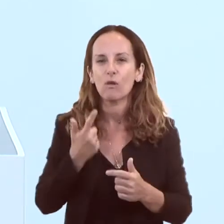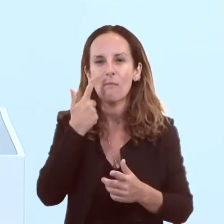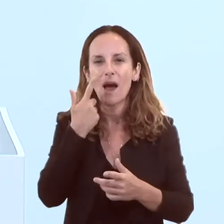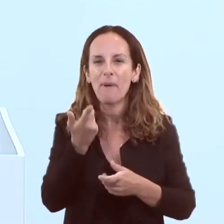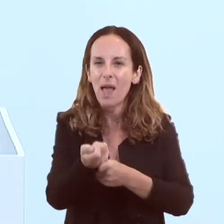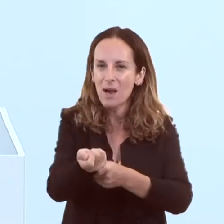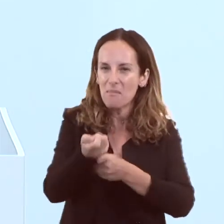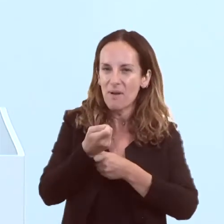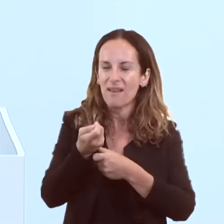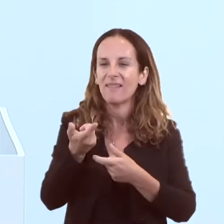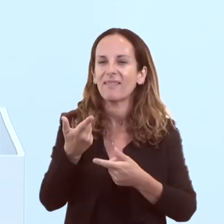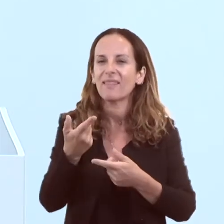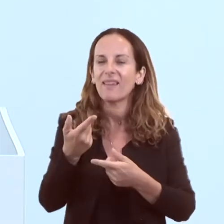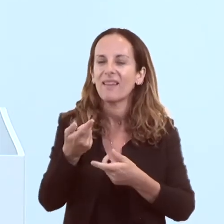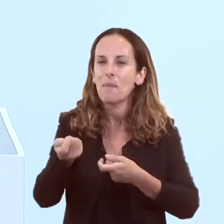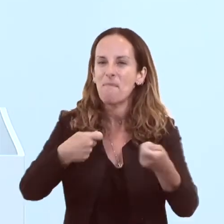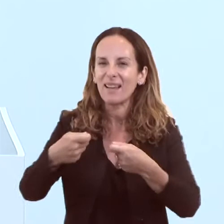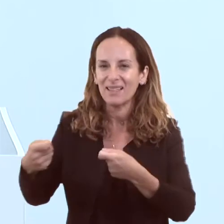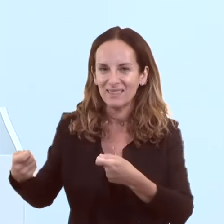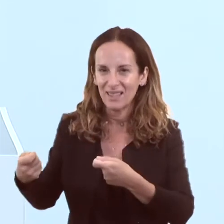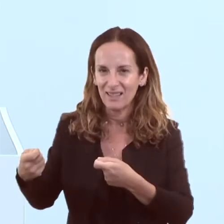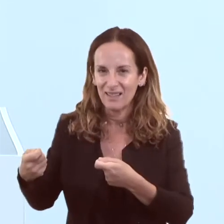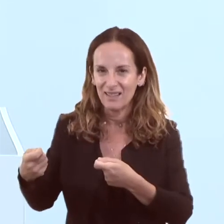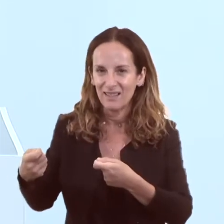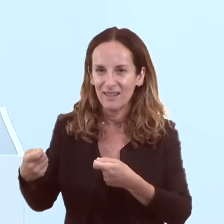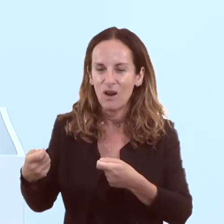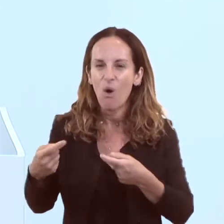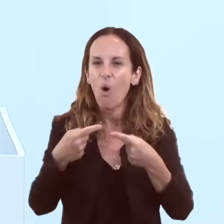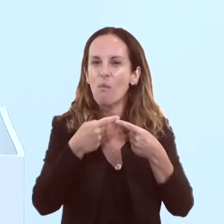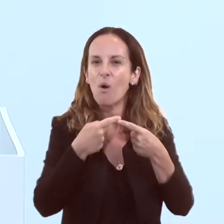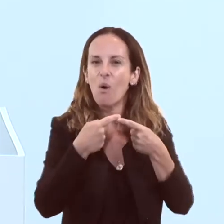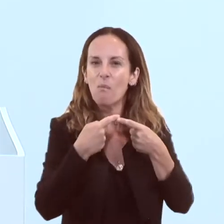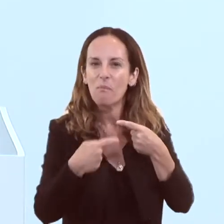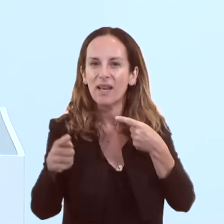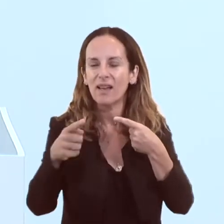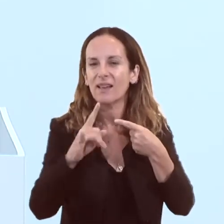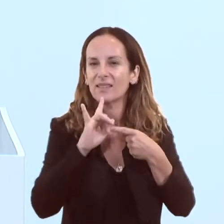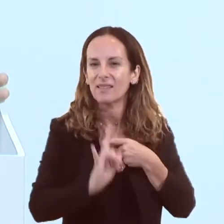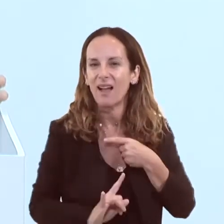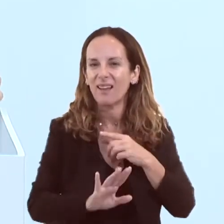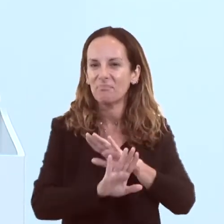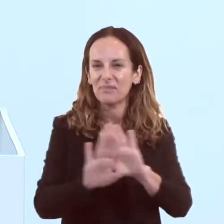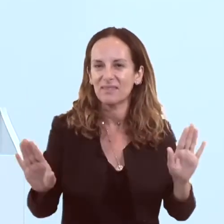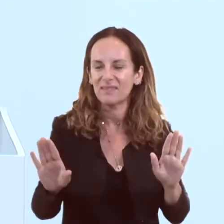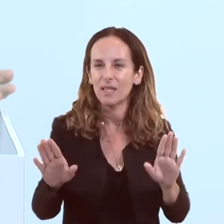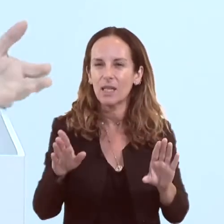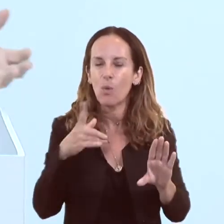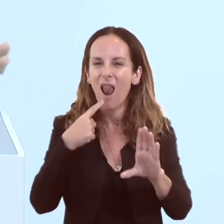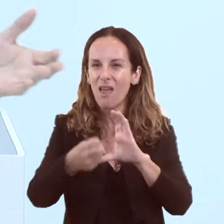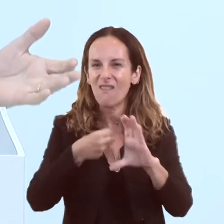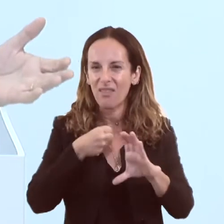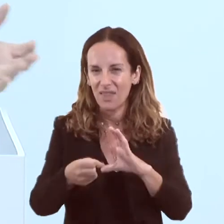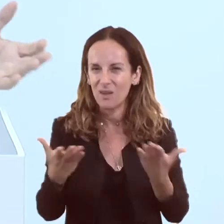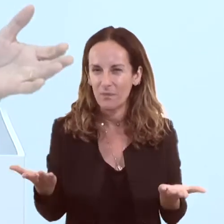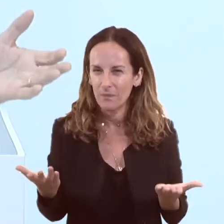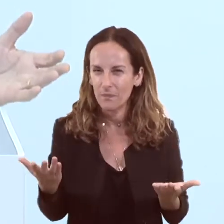o un lenguaje deteriorado de mensaje electrónico todas esas cosas Al parecer existen inevitablemente y